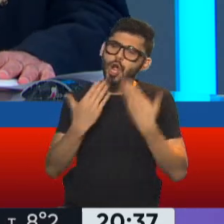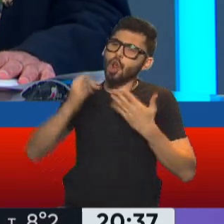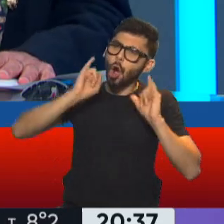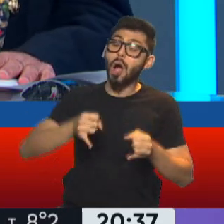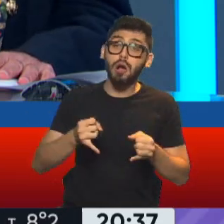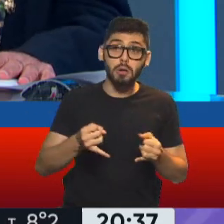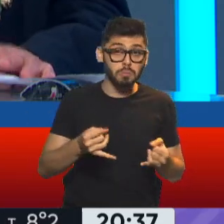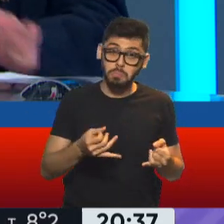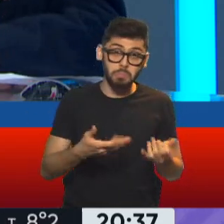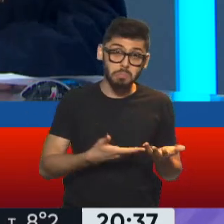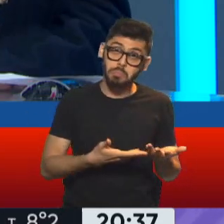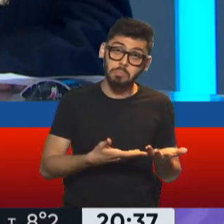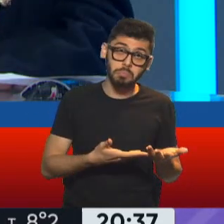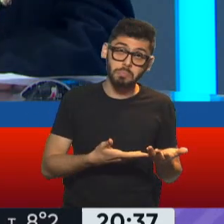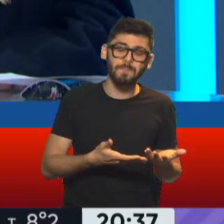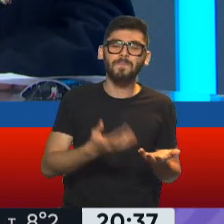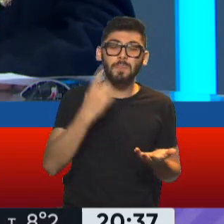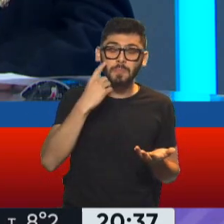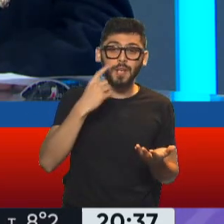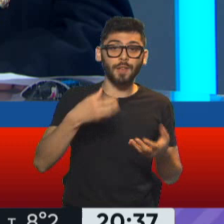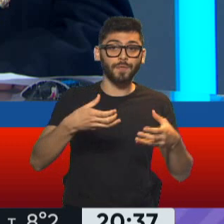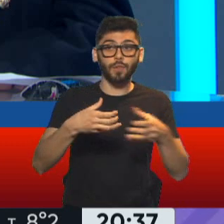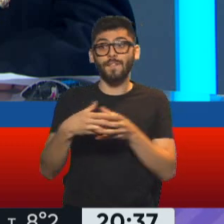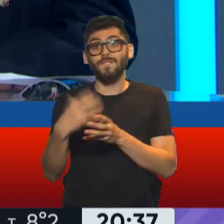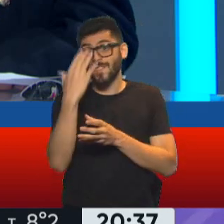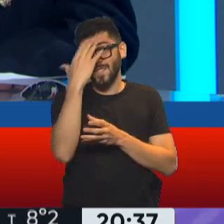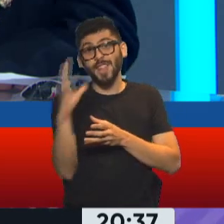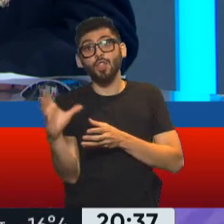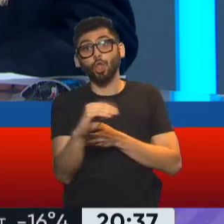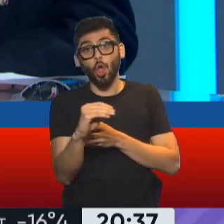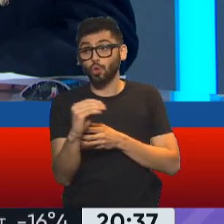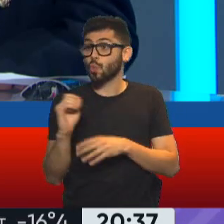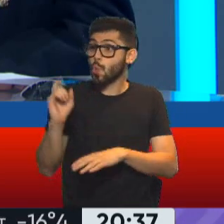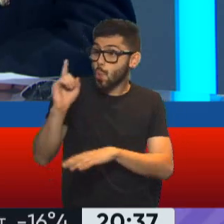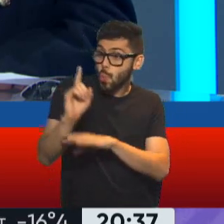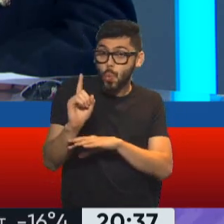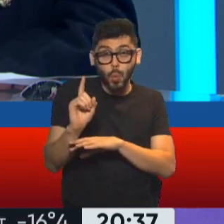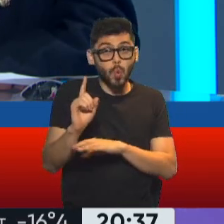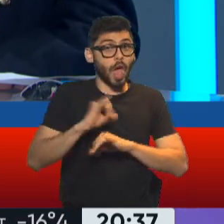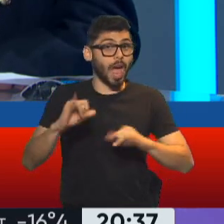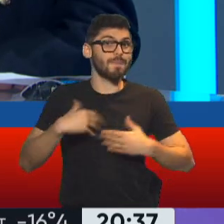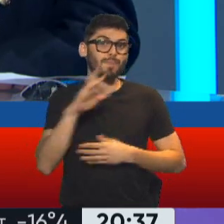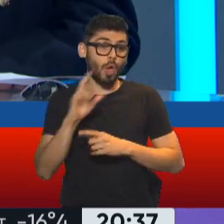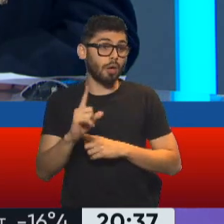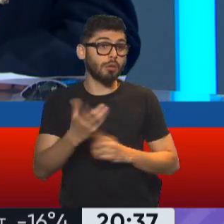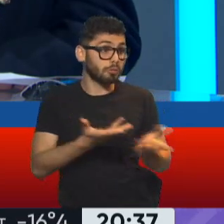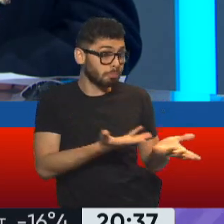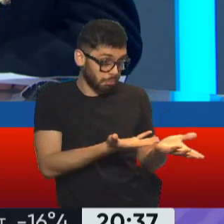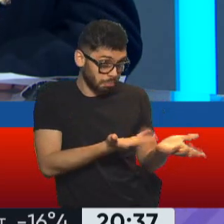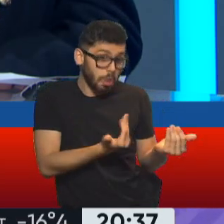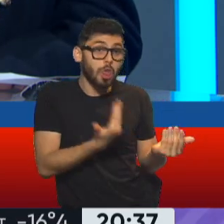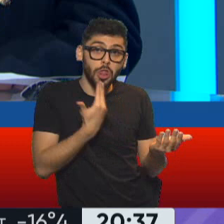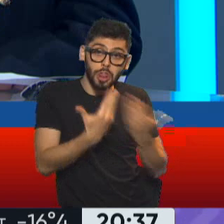discusión. Pensá que una de las candidatas del Frente de Todos invitó a debatir a los candidatos de los otros